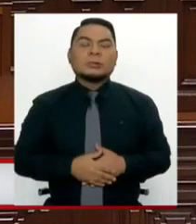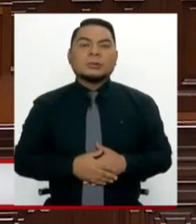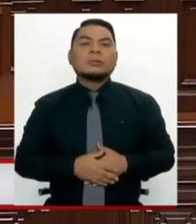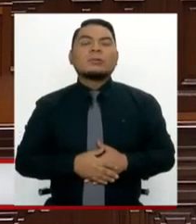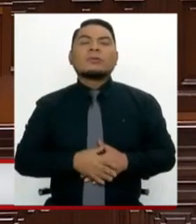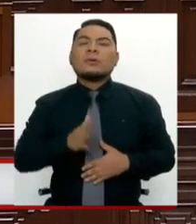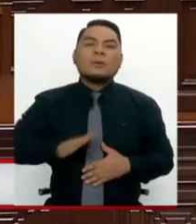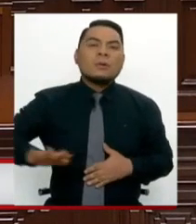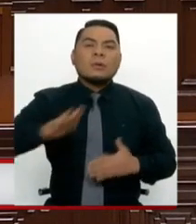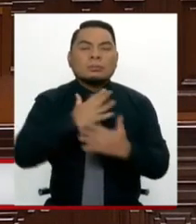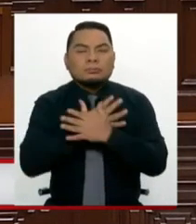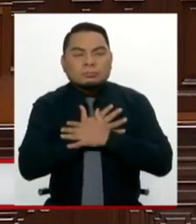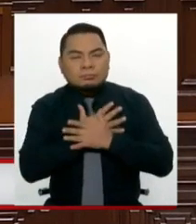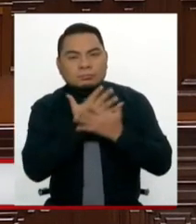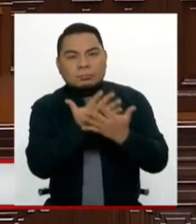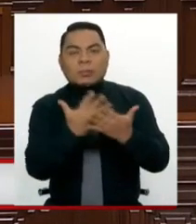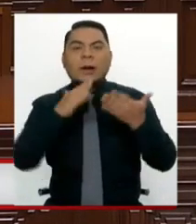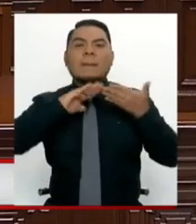querido pueblo peruano,